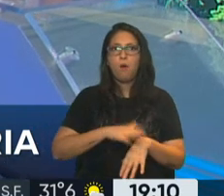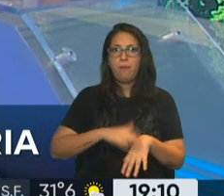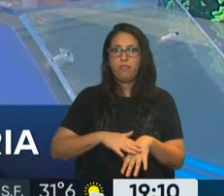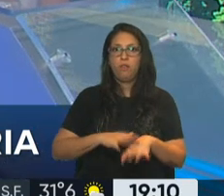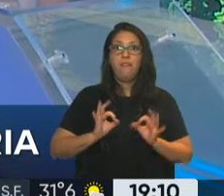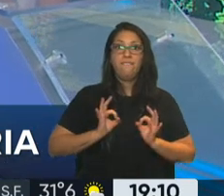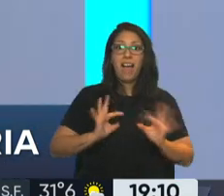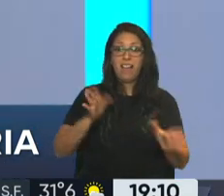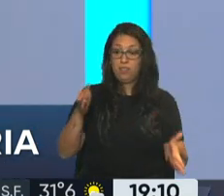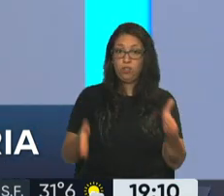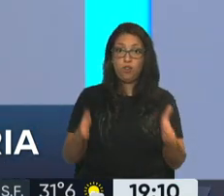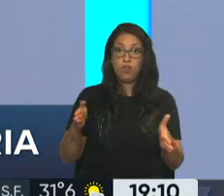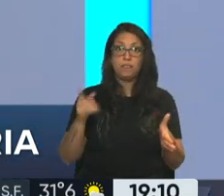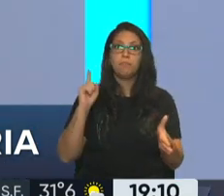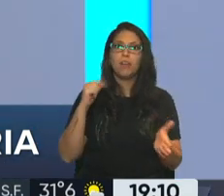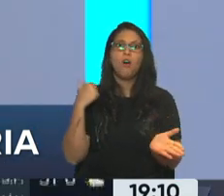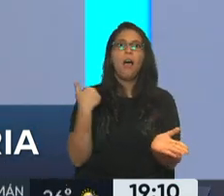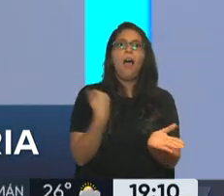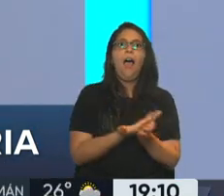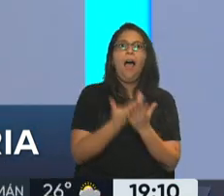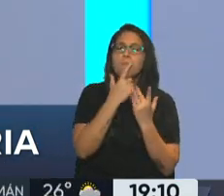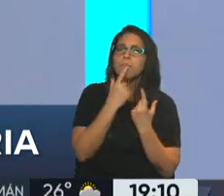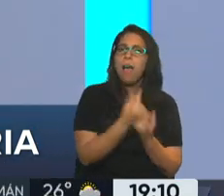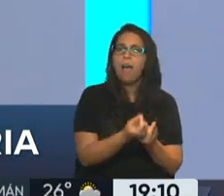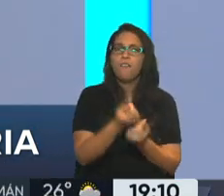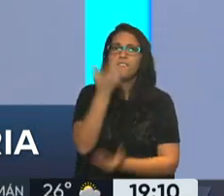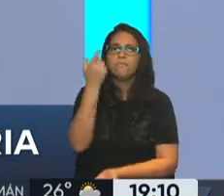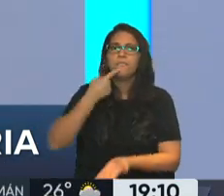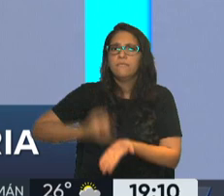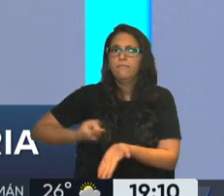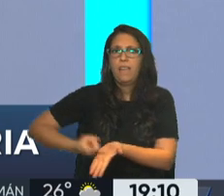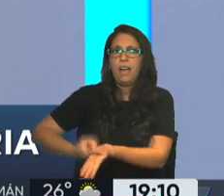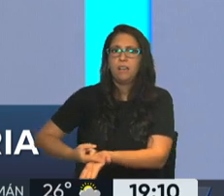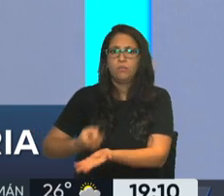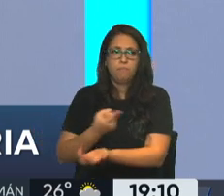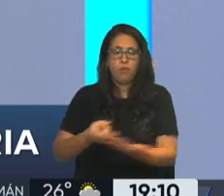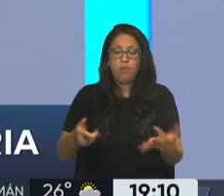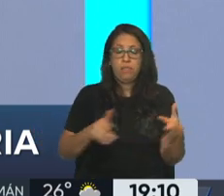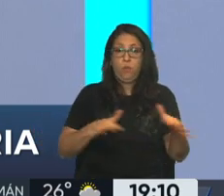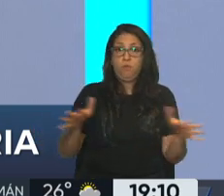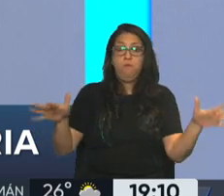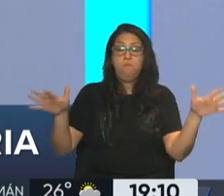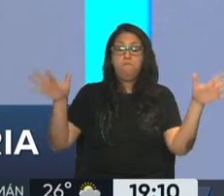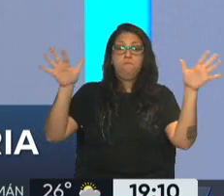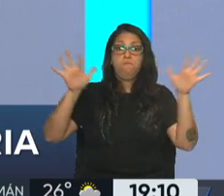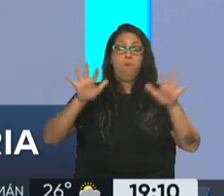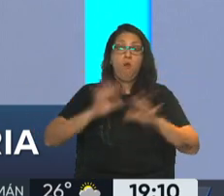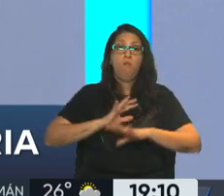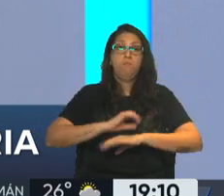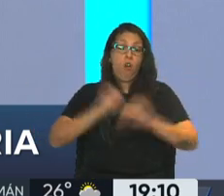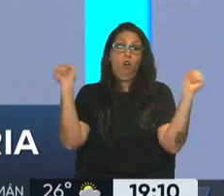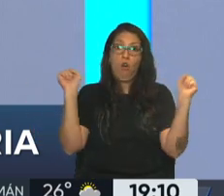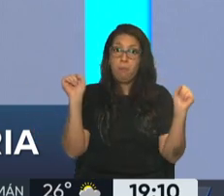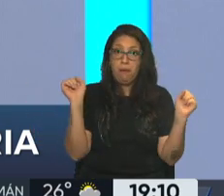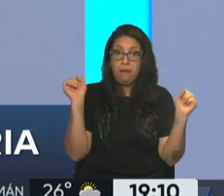con un montón de amparos y de fallos debido a esta situación tan eh inédita en la historia de Argentina